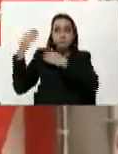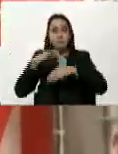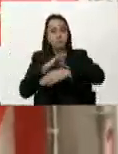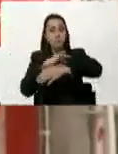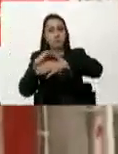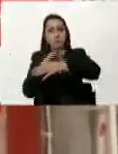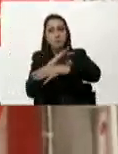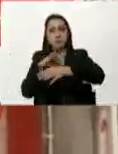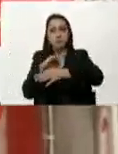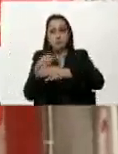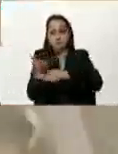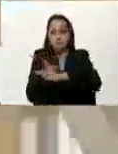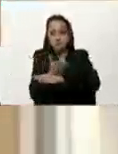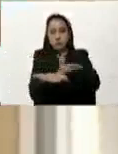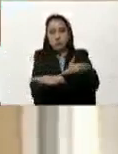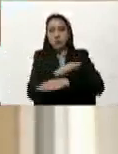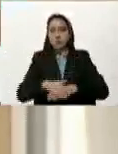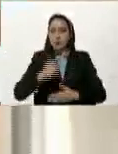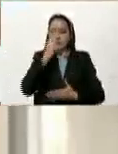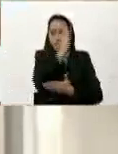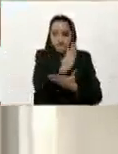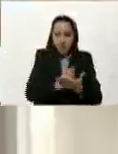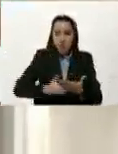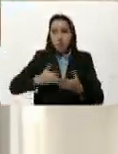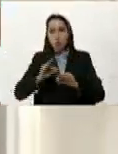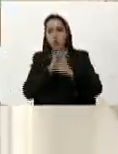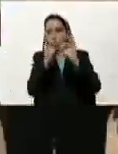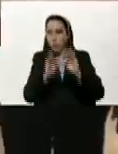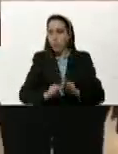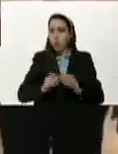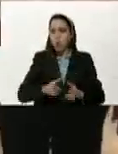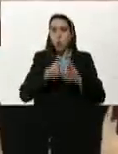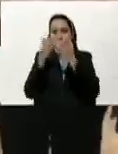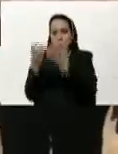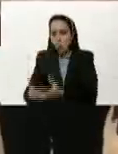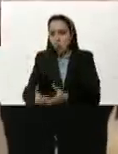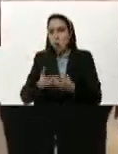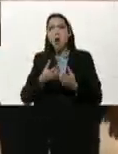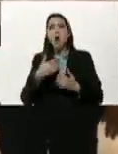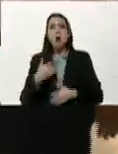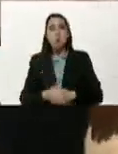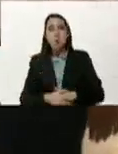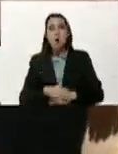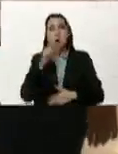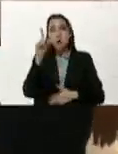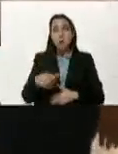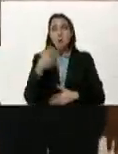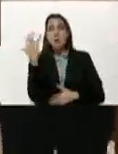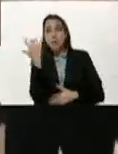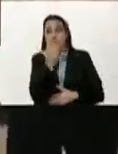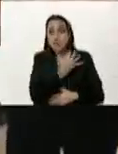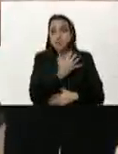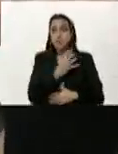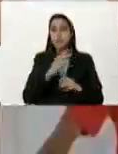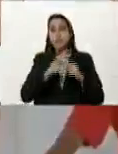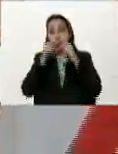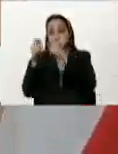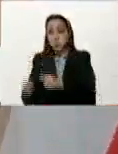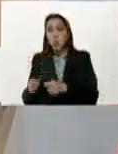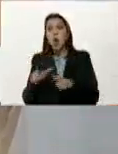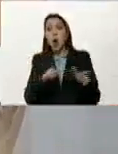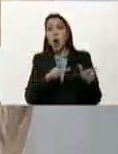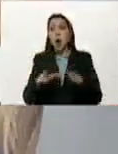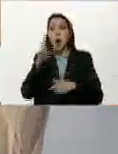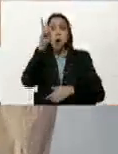por la mitad del animal que para ser refrigerado pesado refrigerado y ya esto que usted vea aquí ya esto están limpios completamente